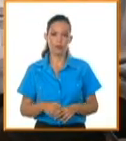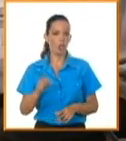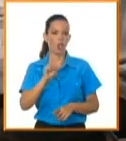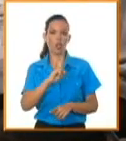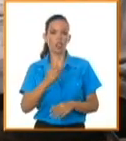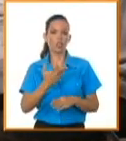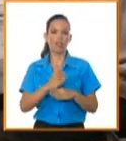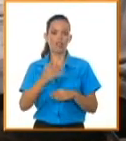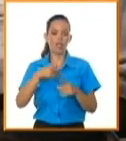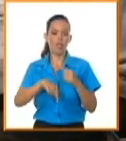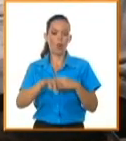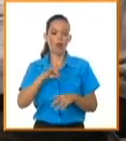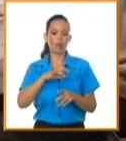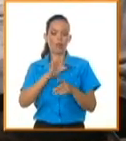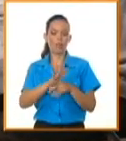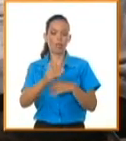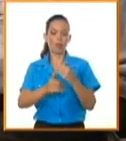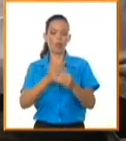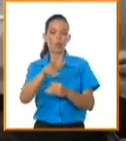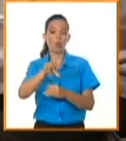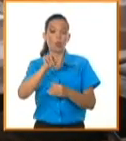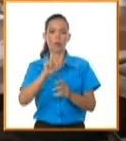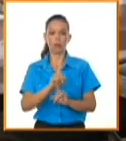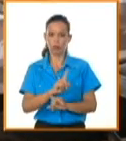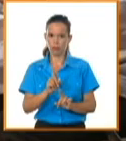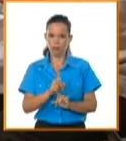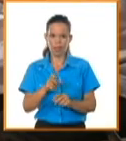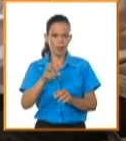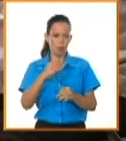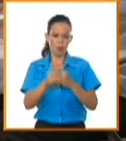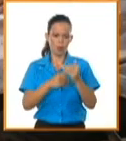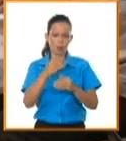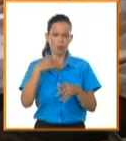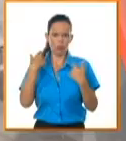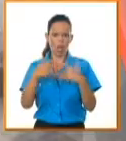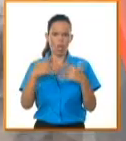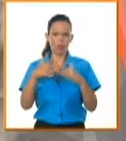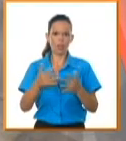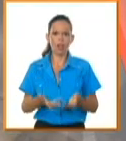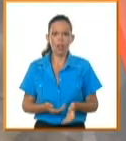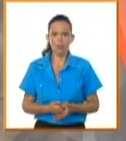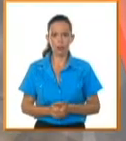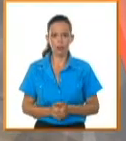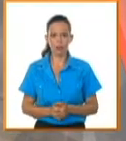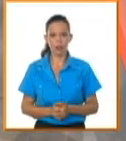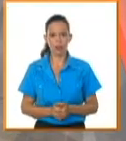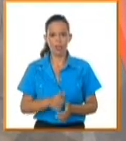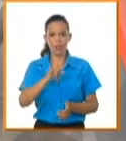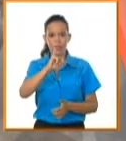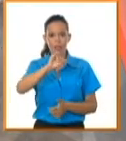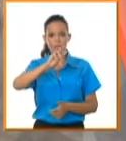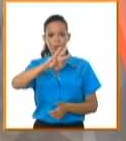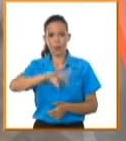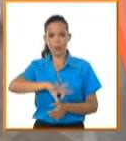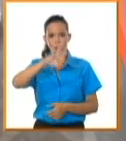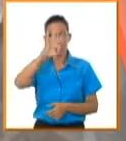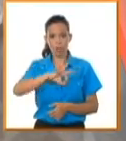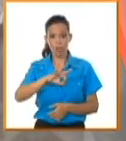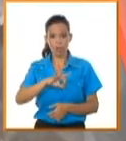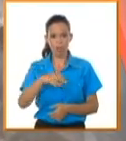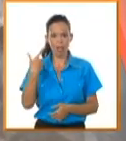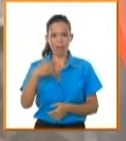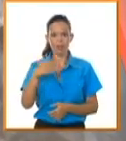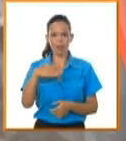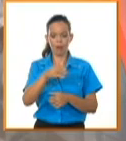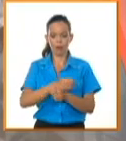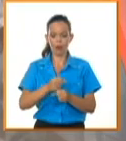un proceso nuevo estaba en un proceso en el que como usted Decía ya el 63% de las operaciones están bancarizadas se hace por pago por pagos electrónicos